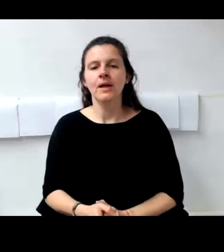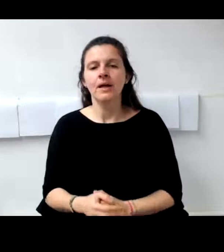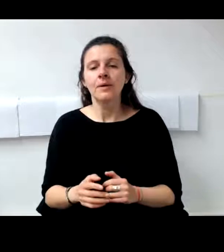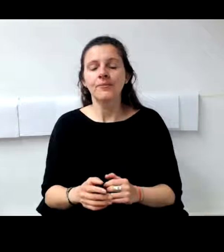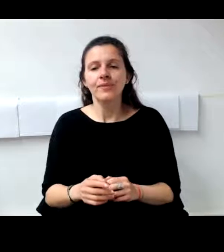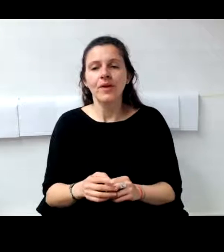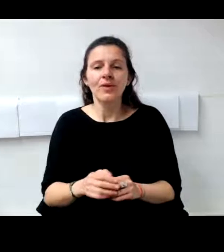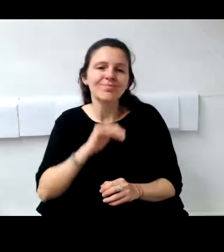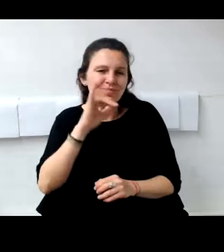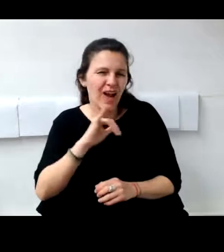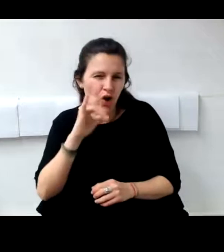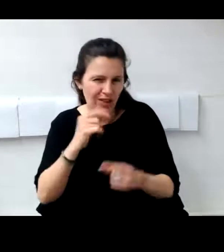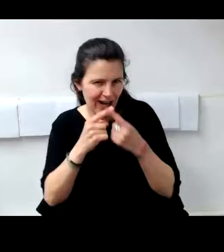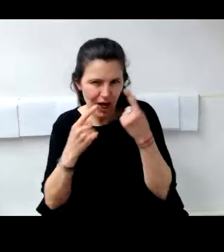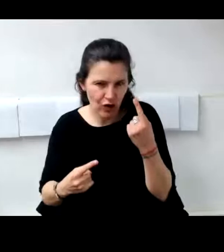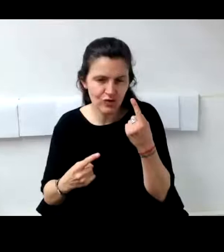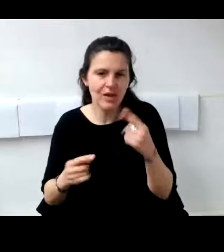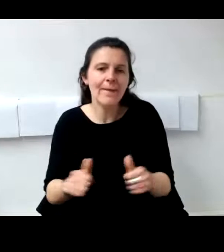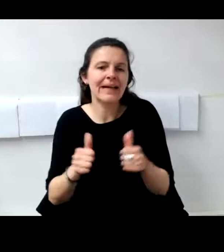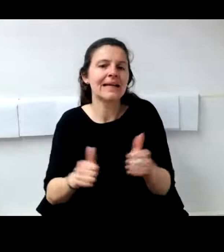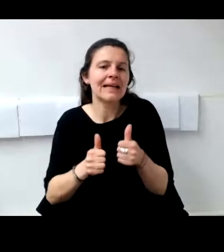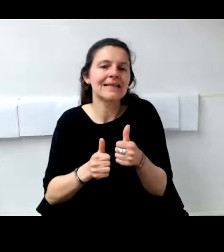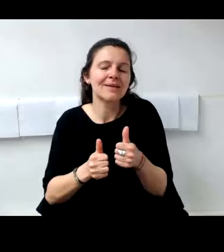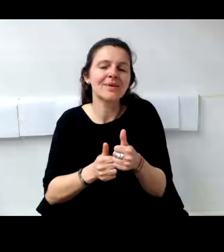Algunas recomendaciones antes de largar con la,